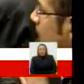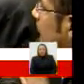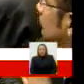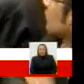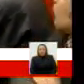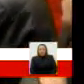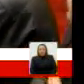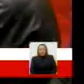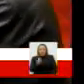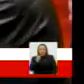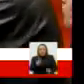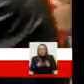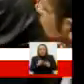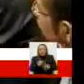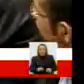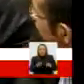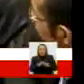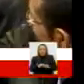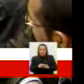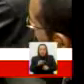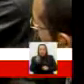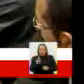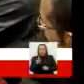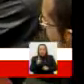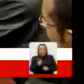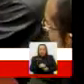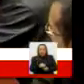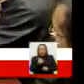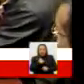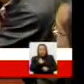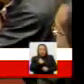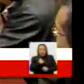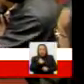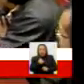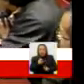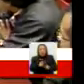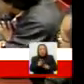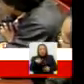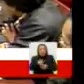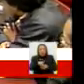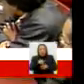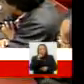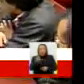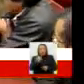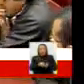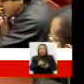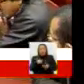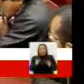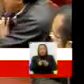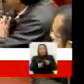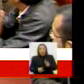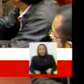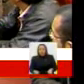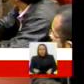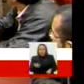quiero decir algo muy chiquito. Uno, yo he sido electora. Esta es la primera vez que yo soy congresista.